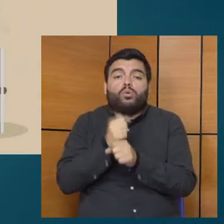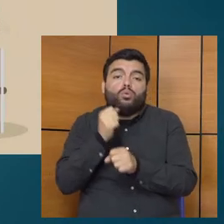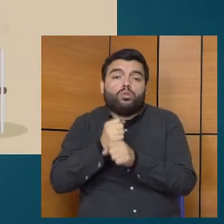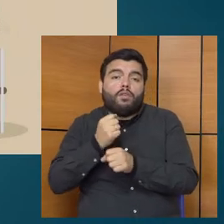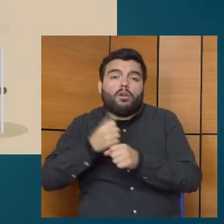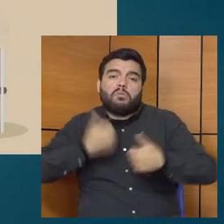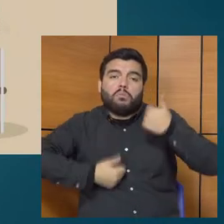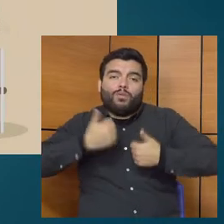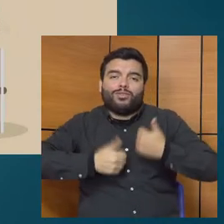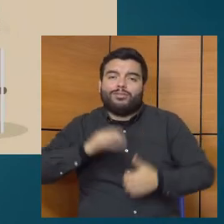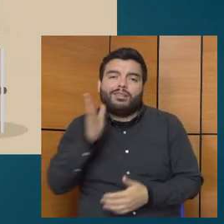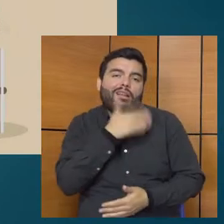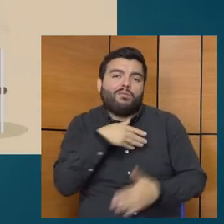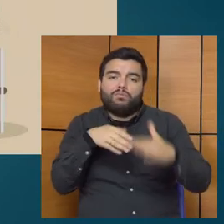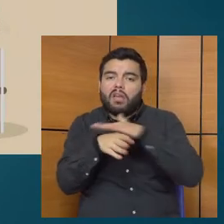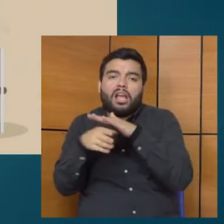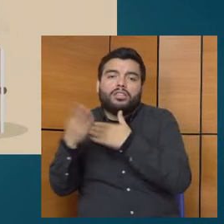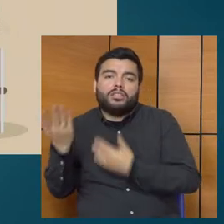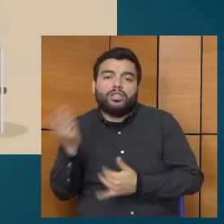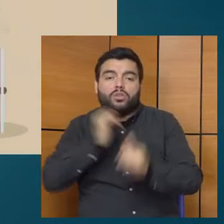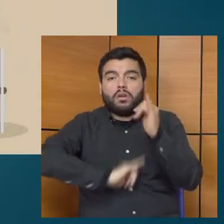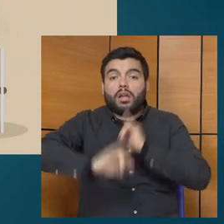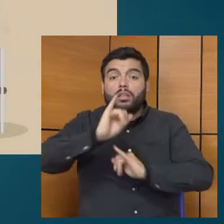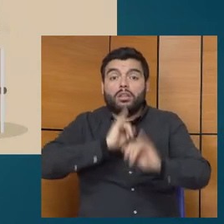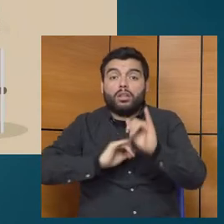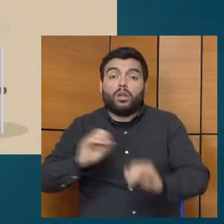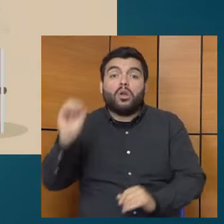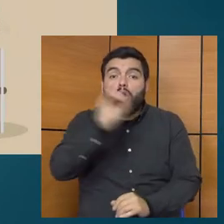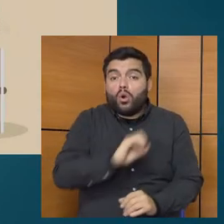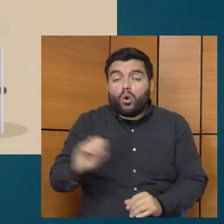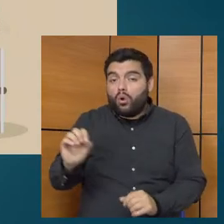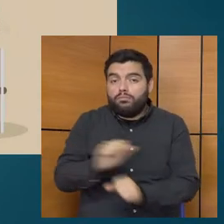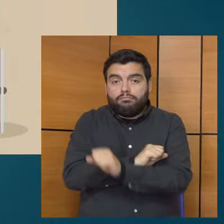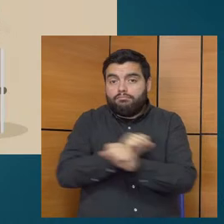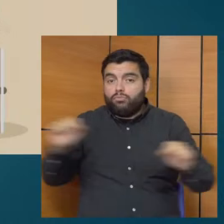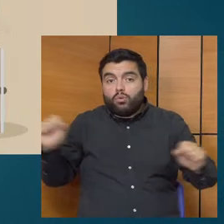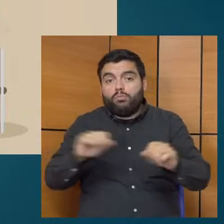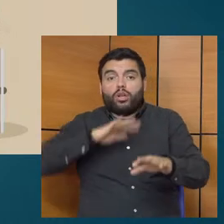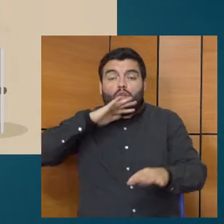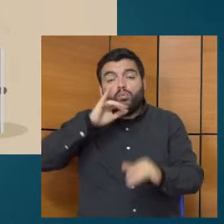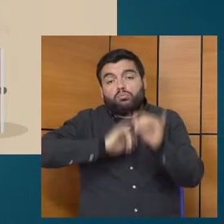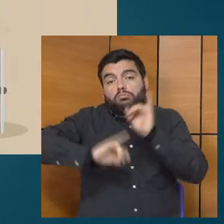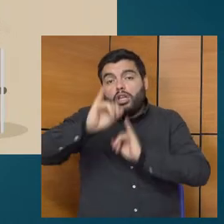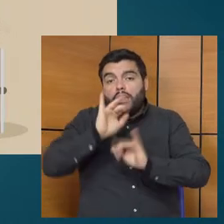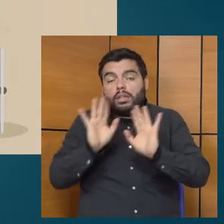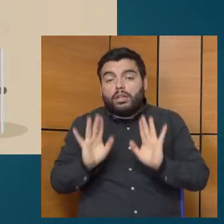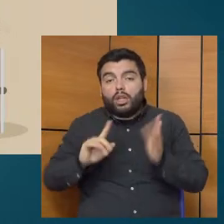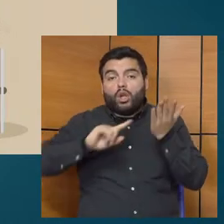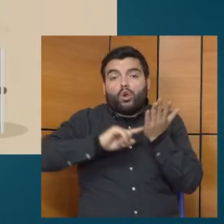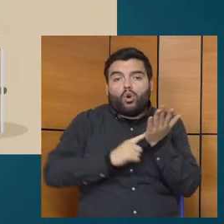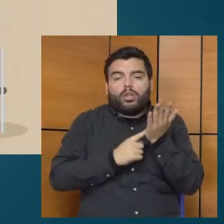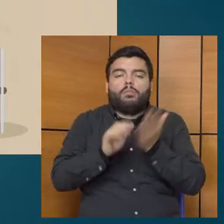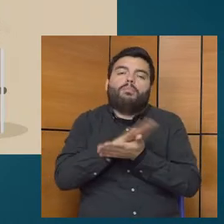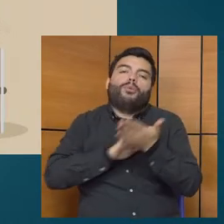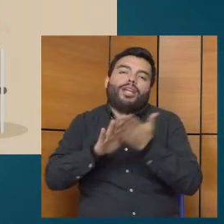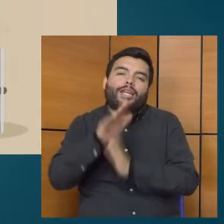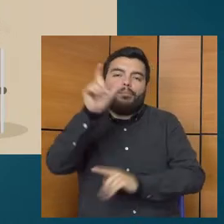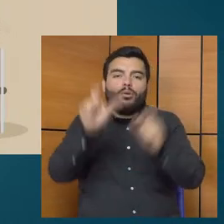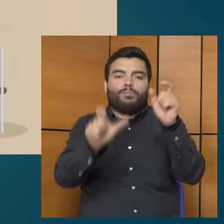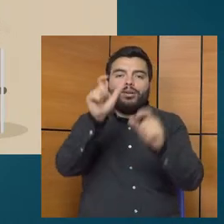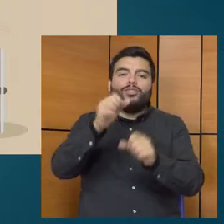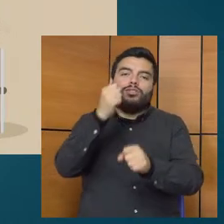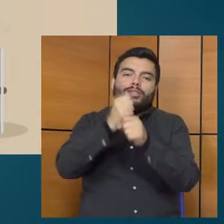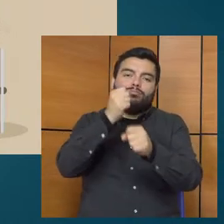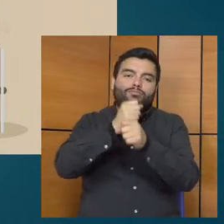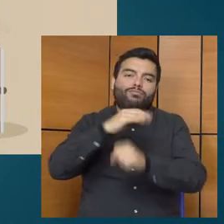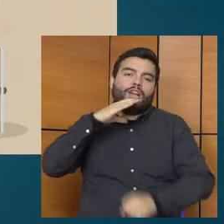no han tenido, no han necesitado o no han podido utilizar esas nuevas tecnologías. Hablamos pues de personas que trabajan en el campo, personas que trabajan en